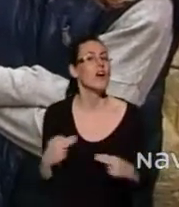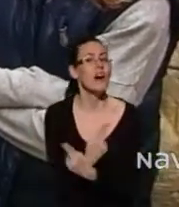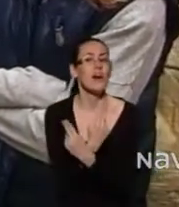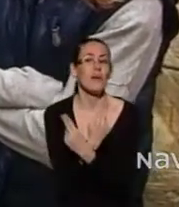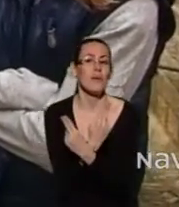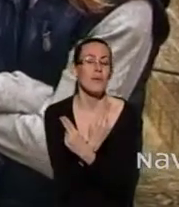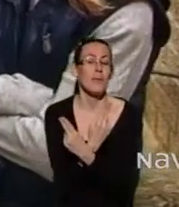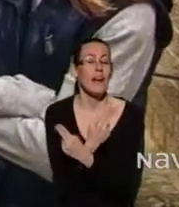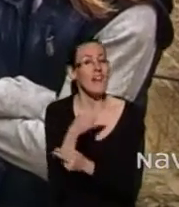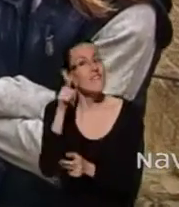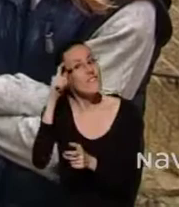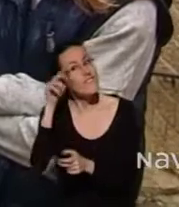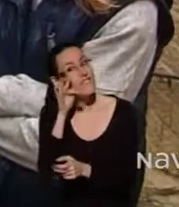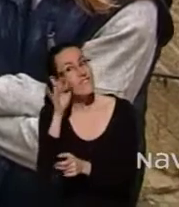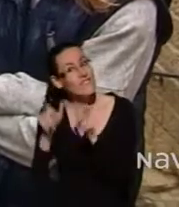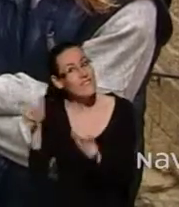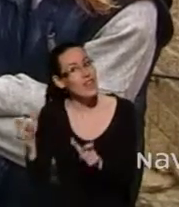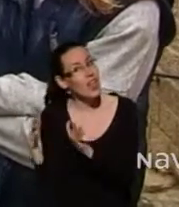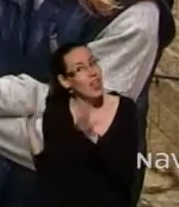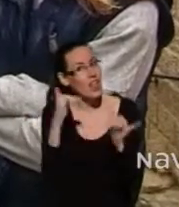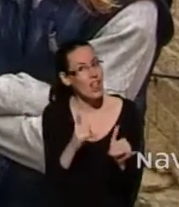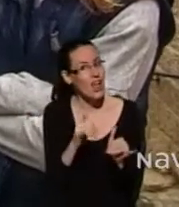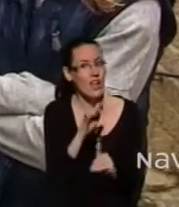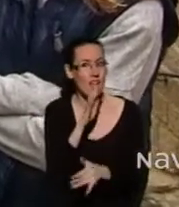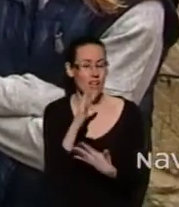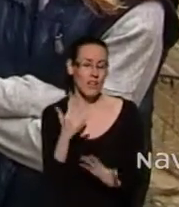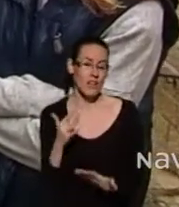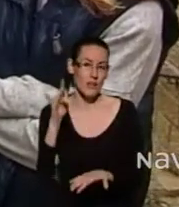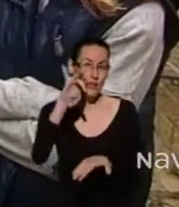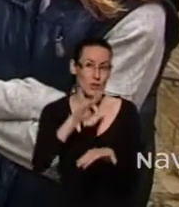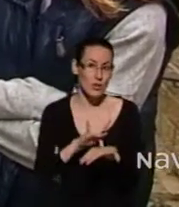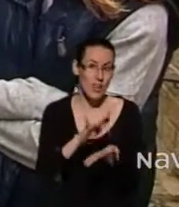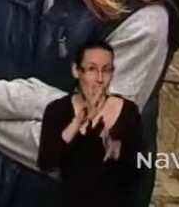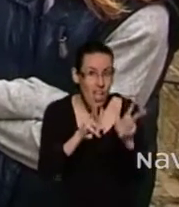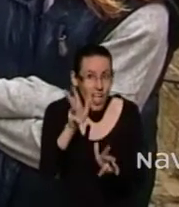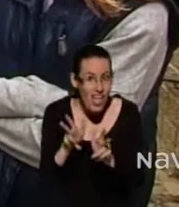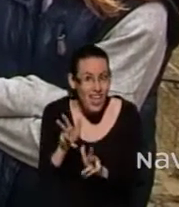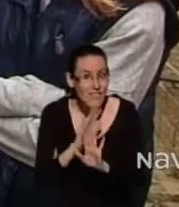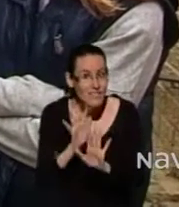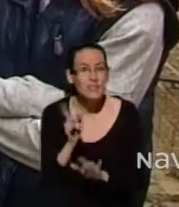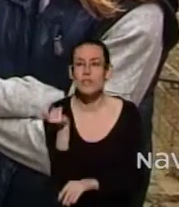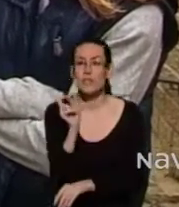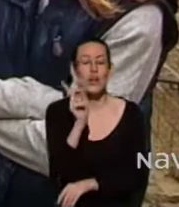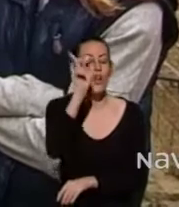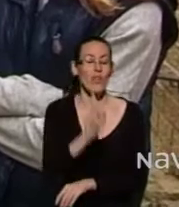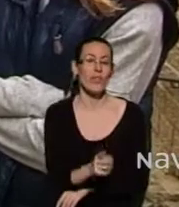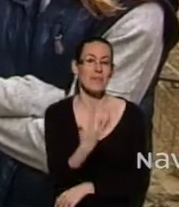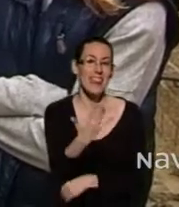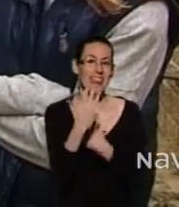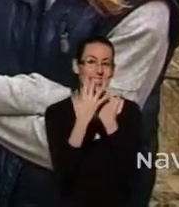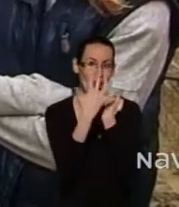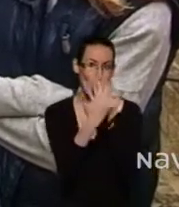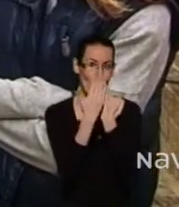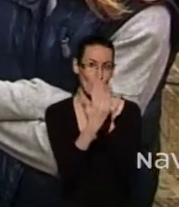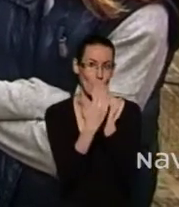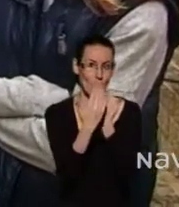Esta vez no solamente arrasaron, sino que se llevaron a 5 vecinos, el vicario, y los fusilaron